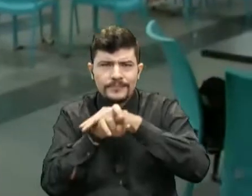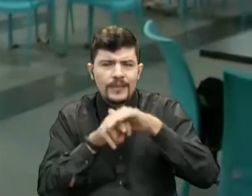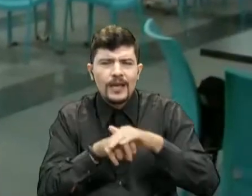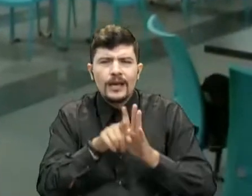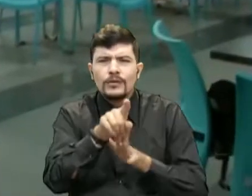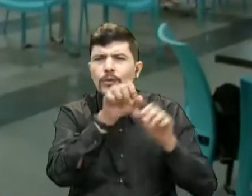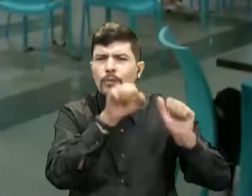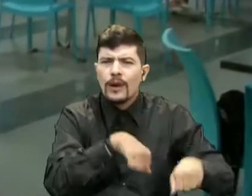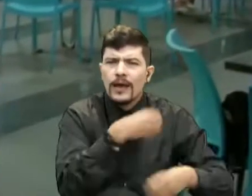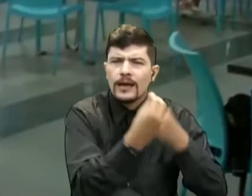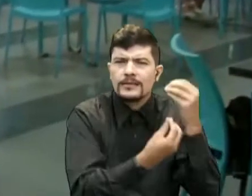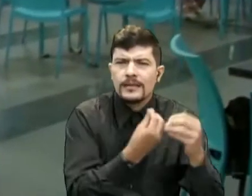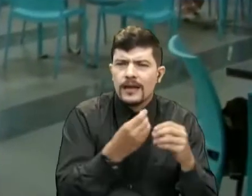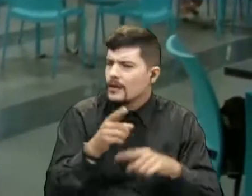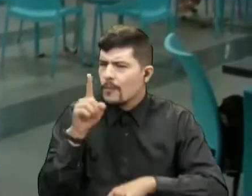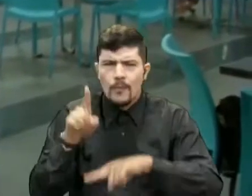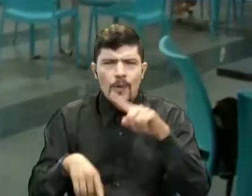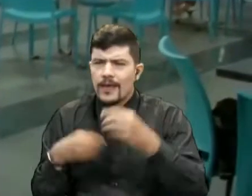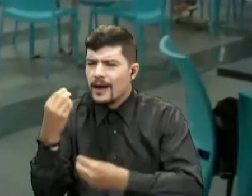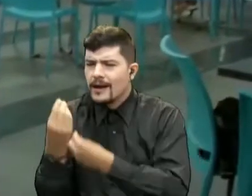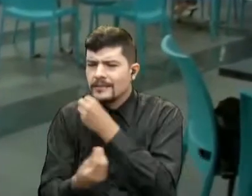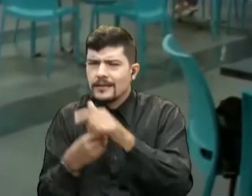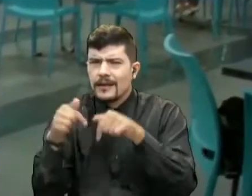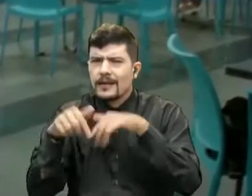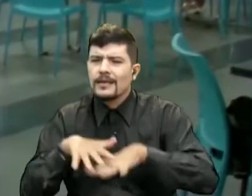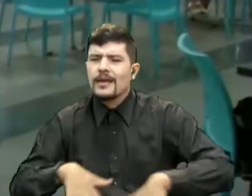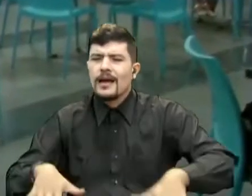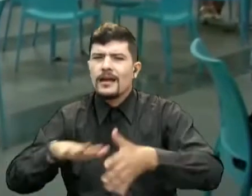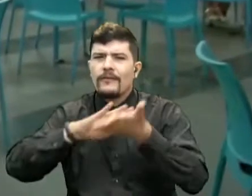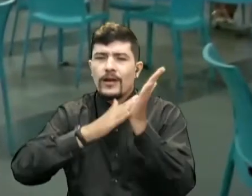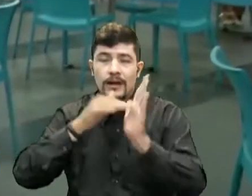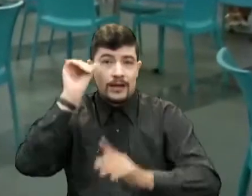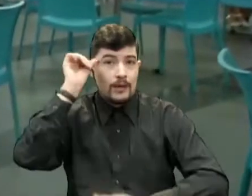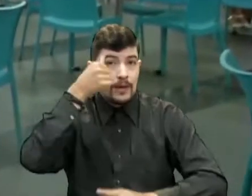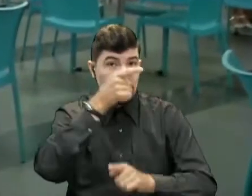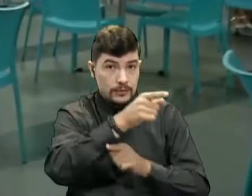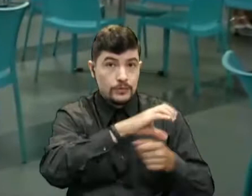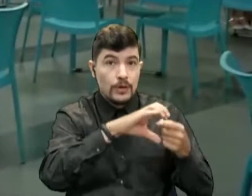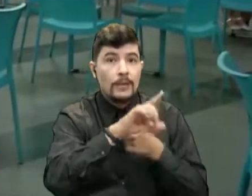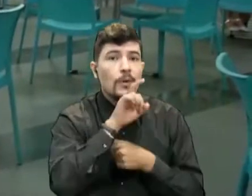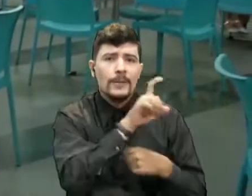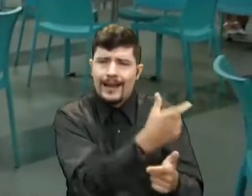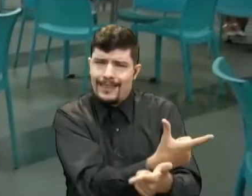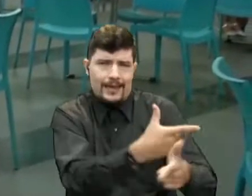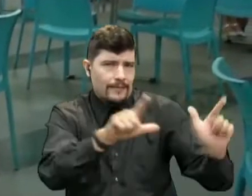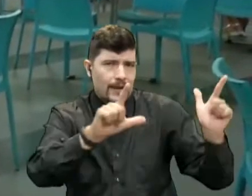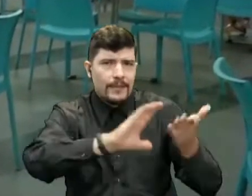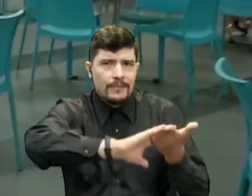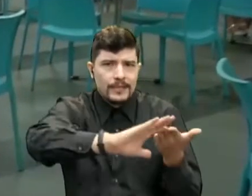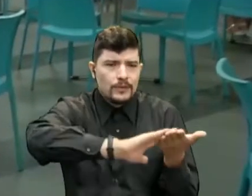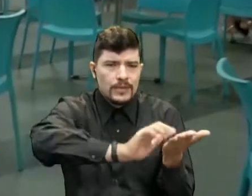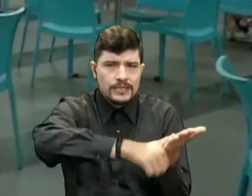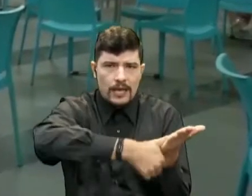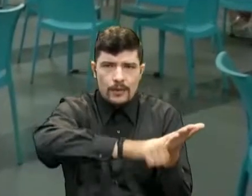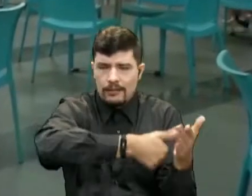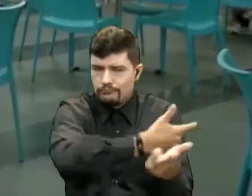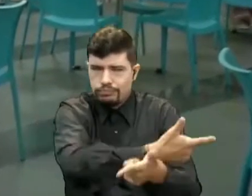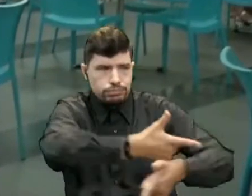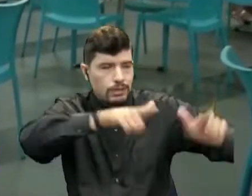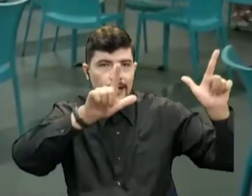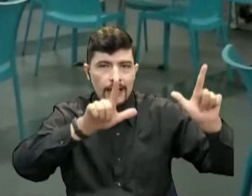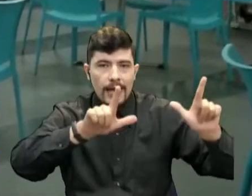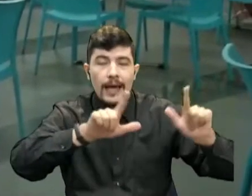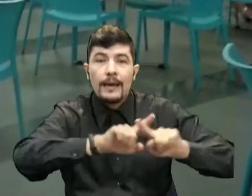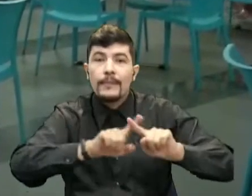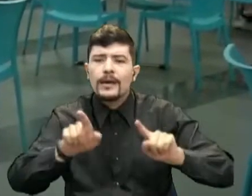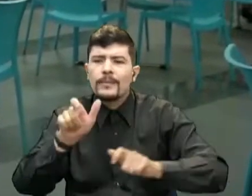qué no pueden hacer las personas, por lo menos en Florida Blanca? Recordemos que Bucaramanga está sin pico y placa, pero sin pico y cédula, perdón, pero ¿qué pueden hacer las personas